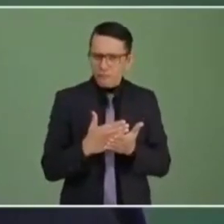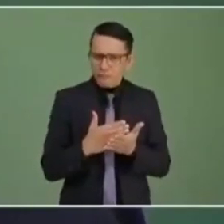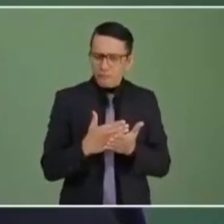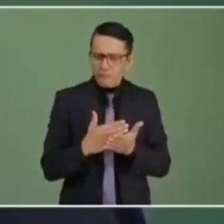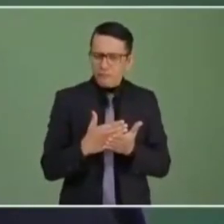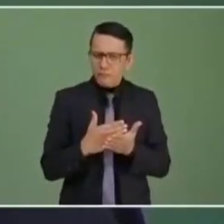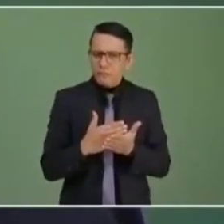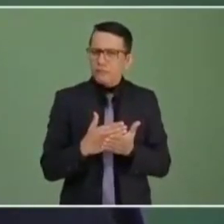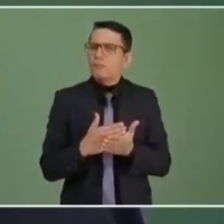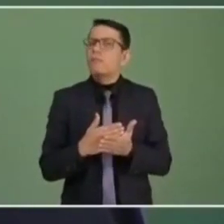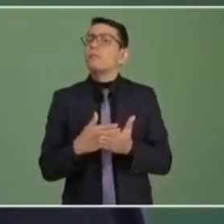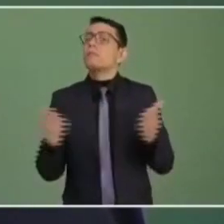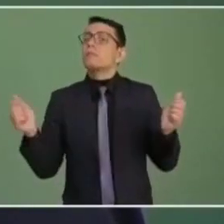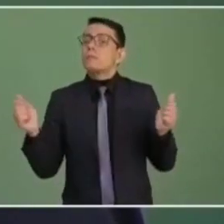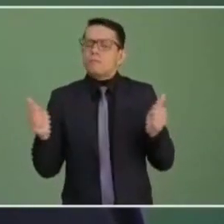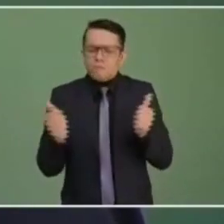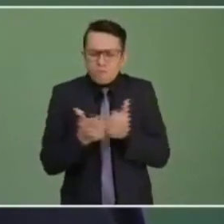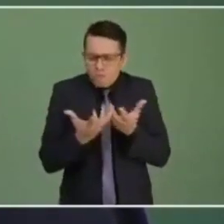con